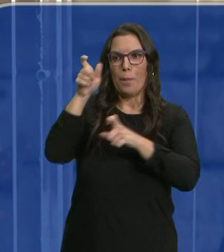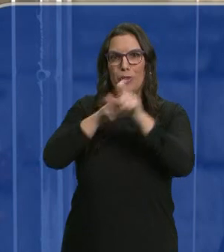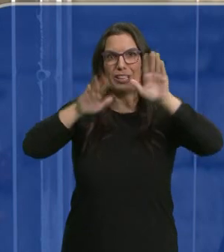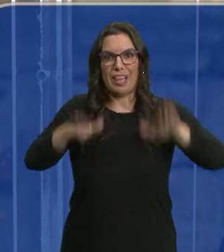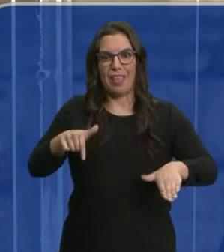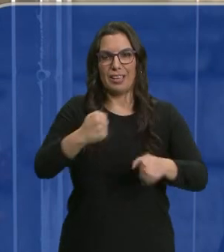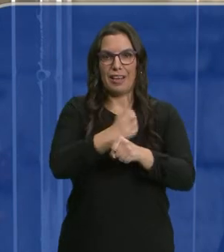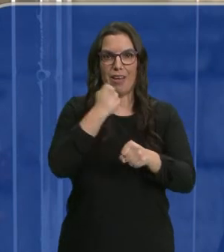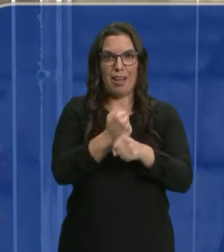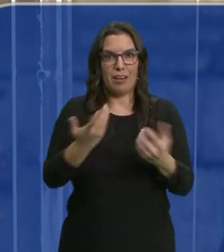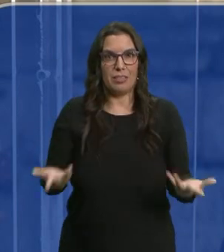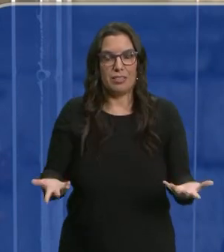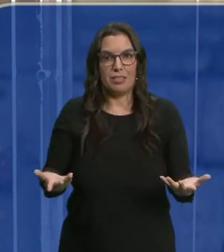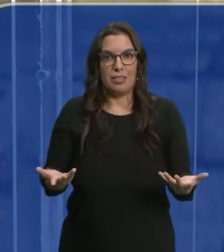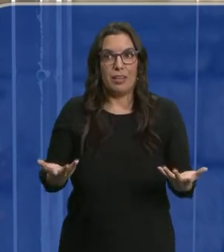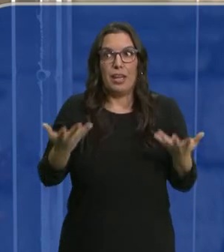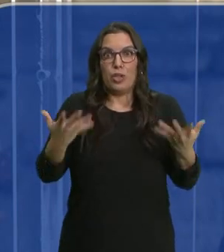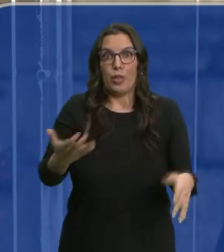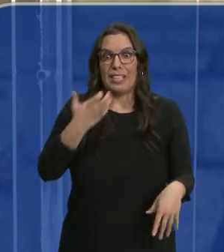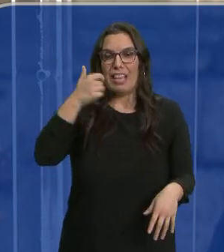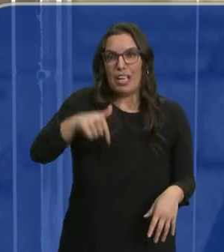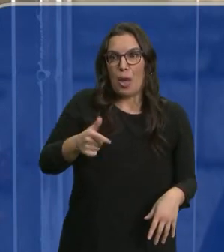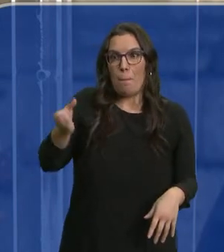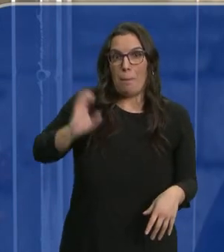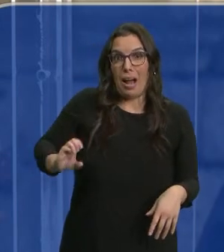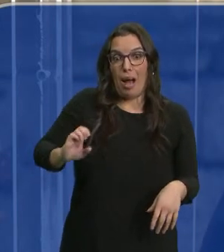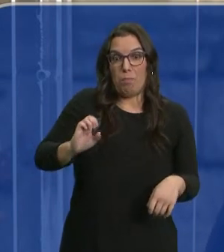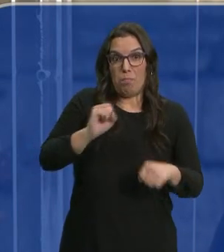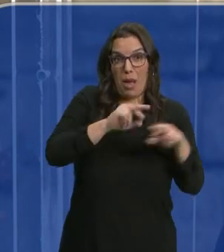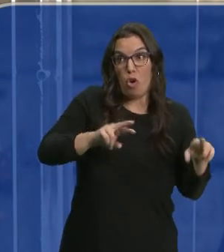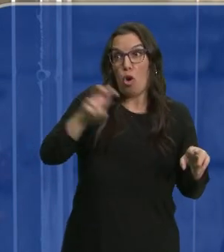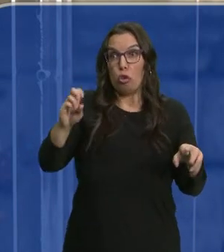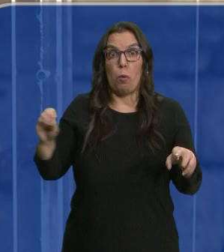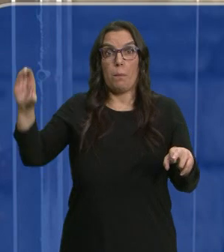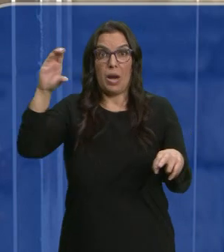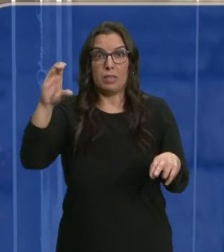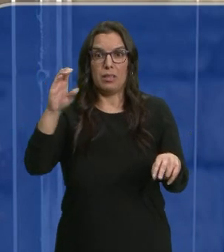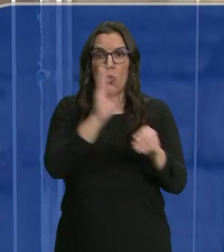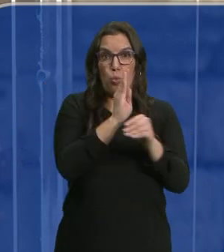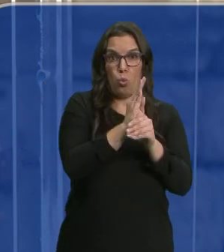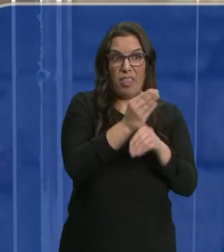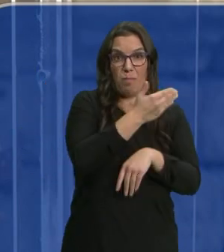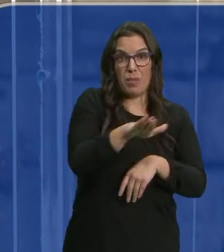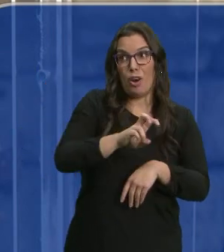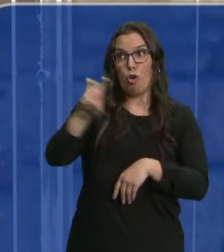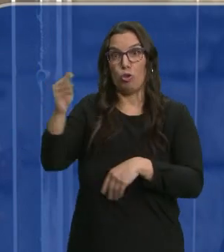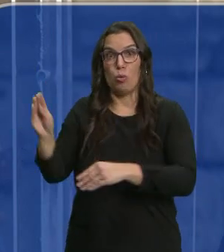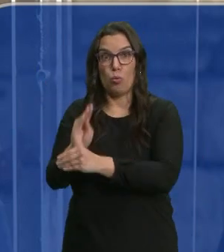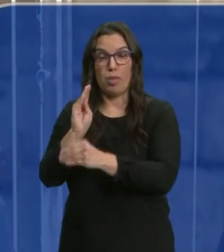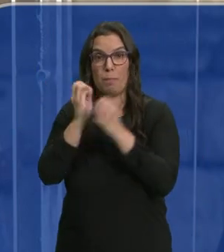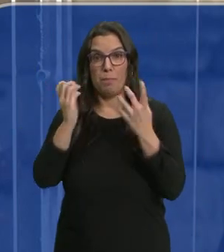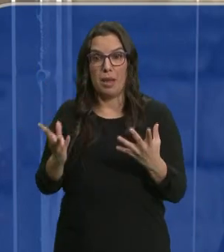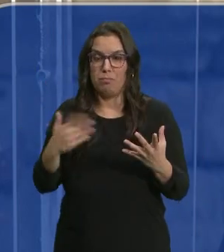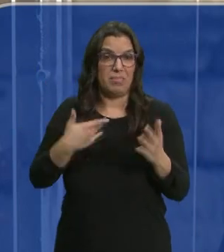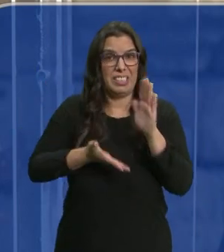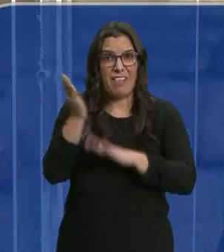fidelización de profesionales. Y por tanto, si aquí les pagamos peor que en otros sitios, si les tratamos peor que en otros sitios, se nos